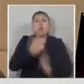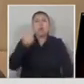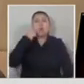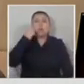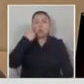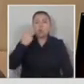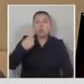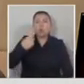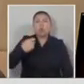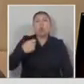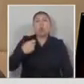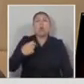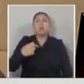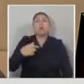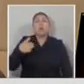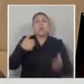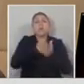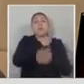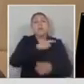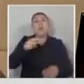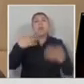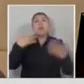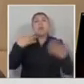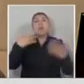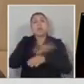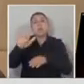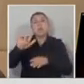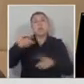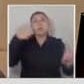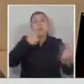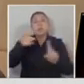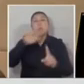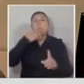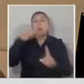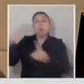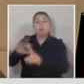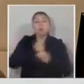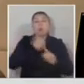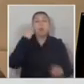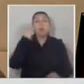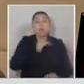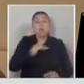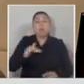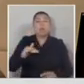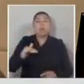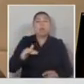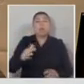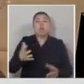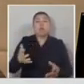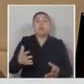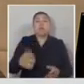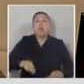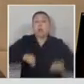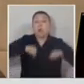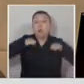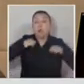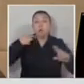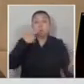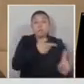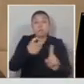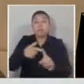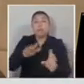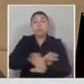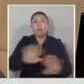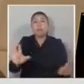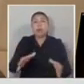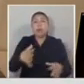tenemos 10, 15 asesinatos, cuando no aparecen niños, pequeños y jóvenes asesinados? La verdad es que ya no nos